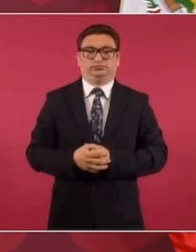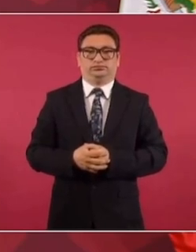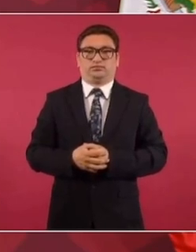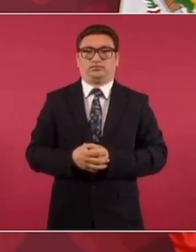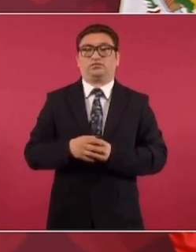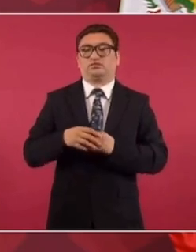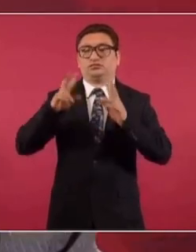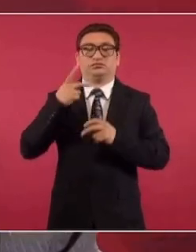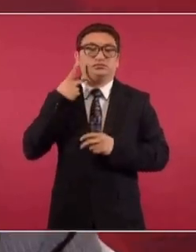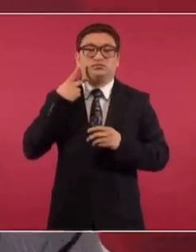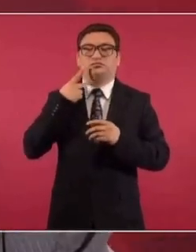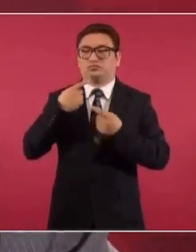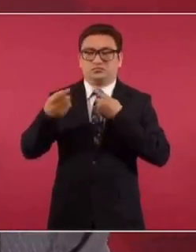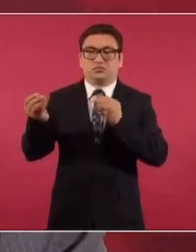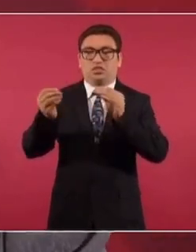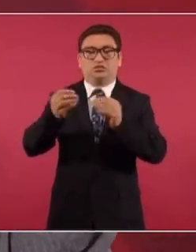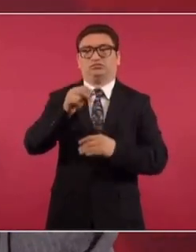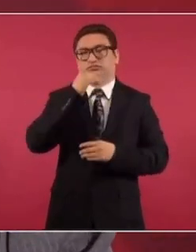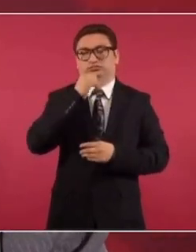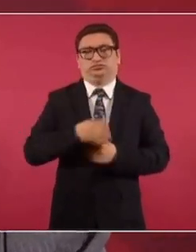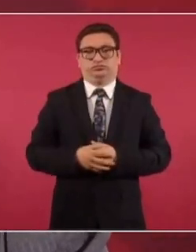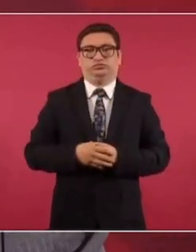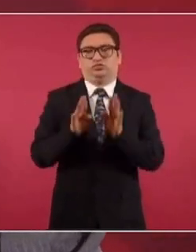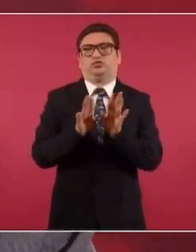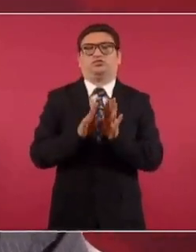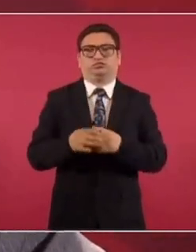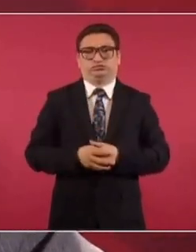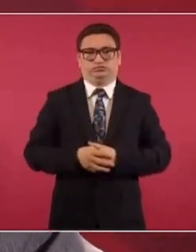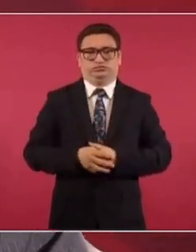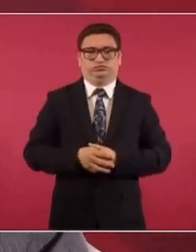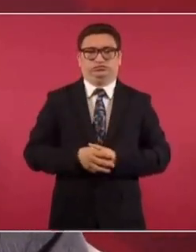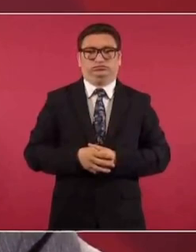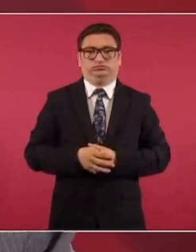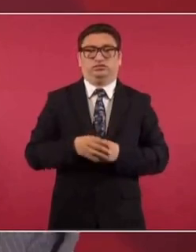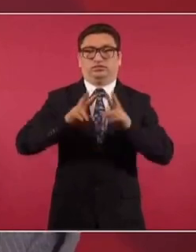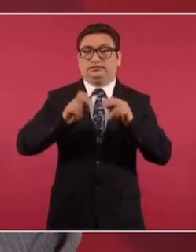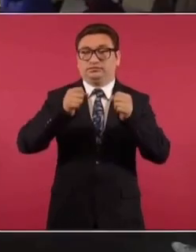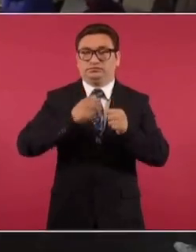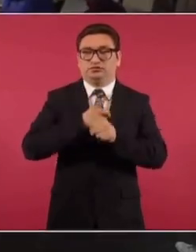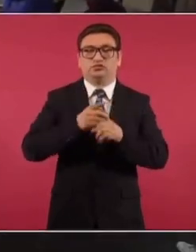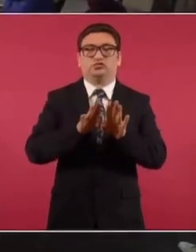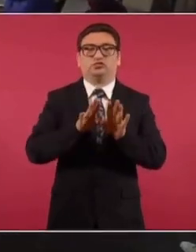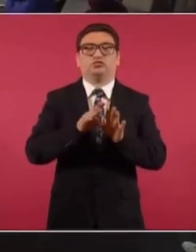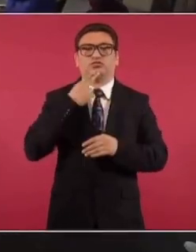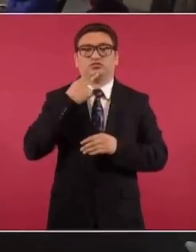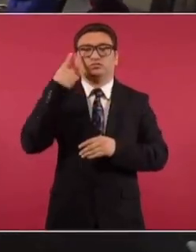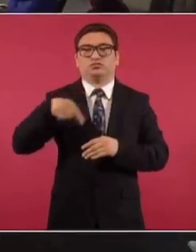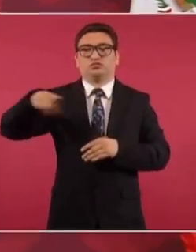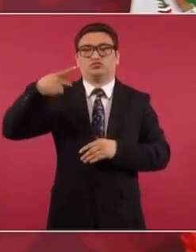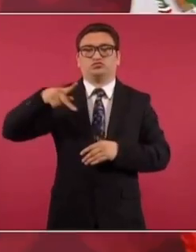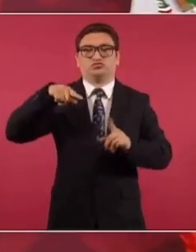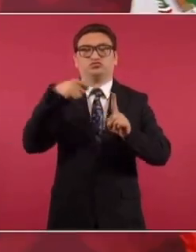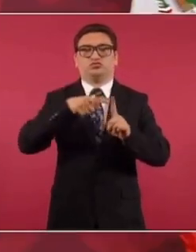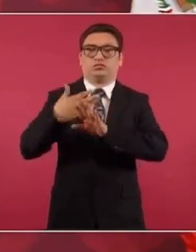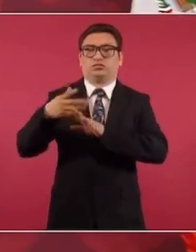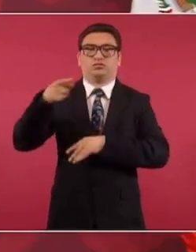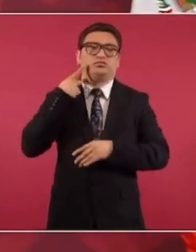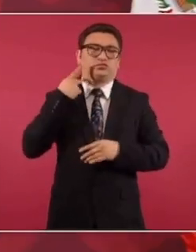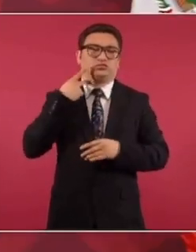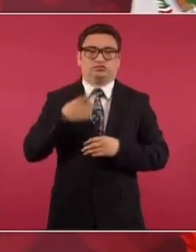hacer políticaria cómo utilizar el asunto de la seguridad pública con propósitos